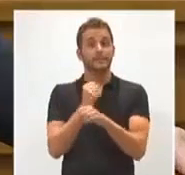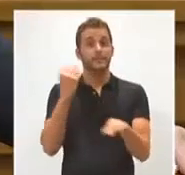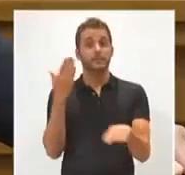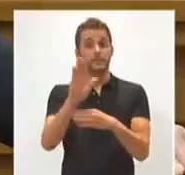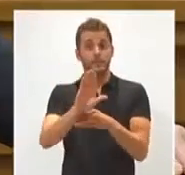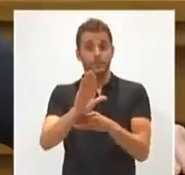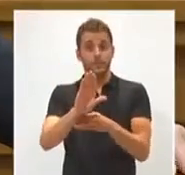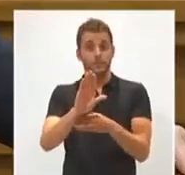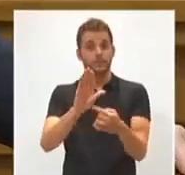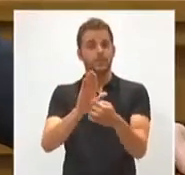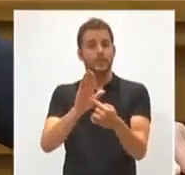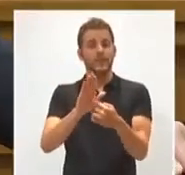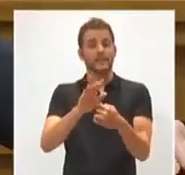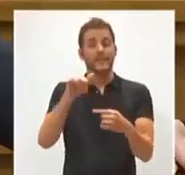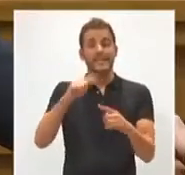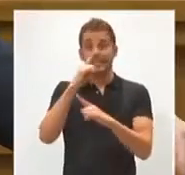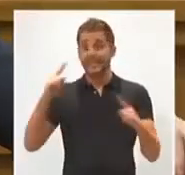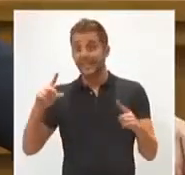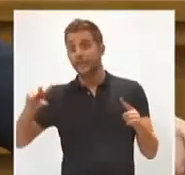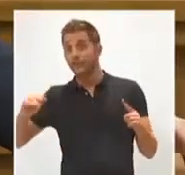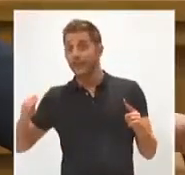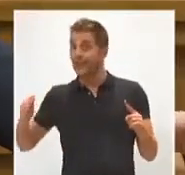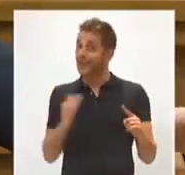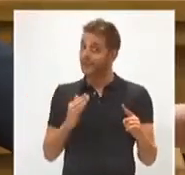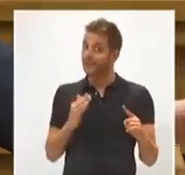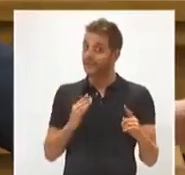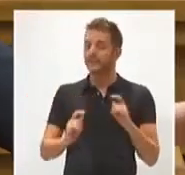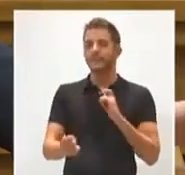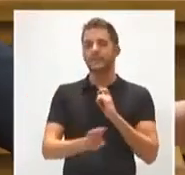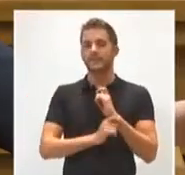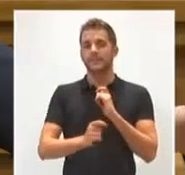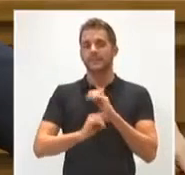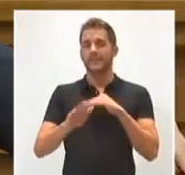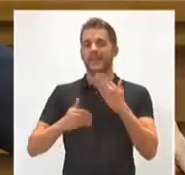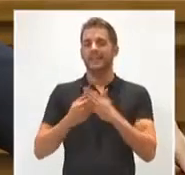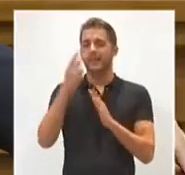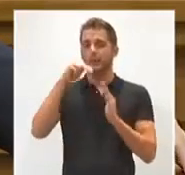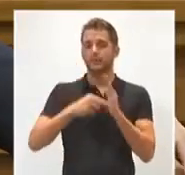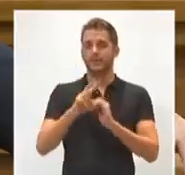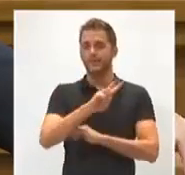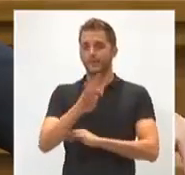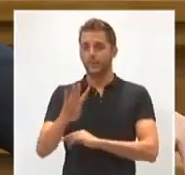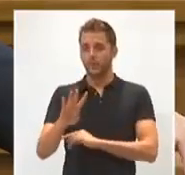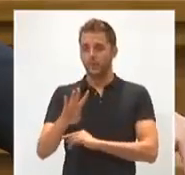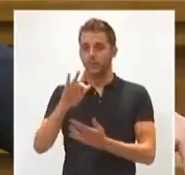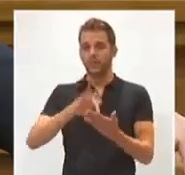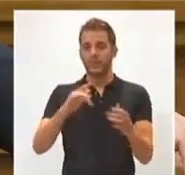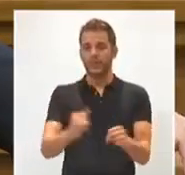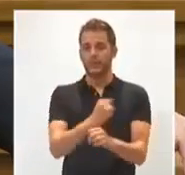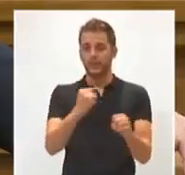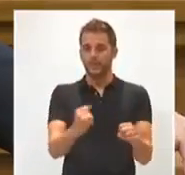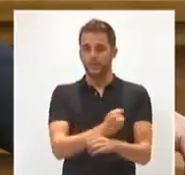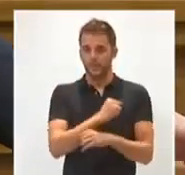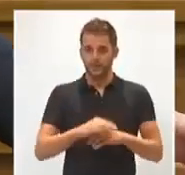antes de fin de año vamos a empezar con la estrategia hasta el 24 ya de empleo